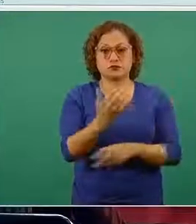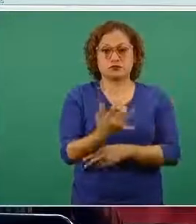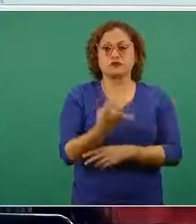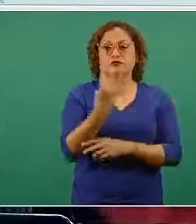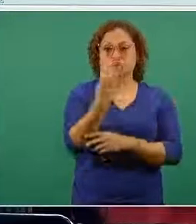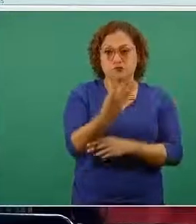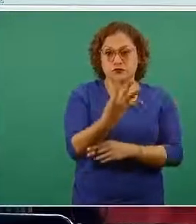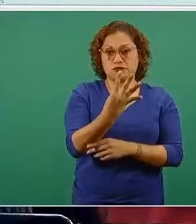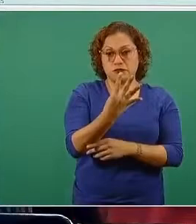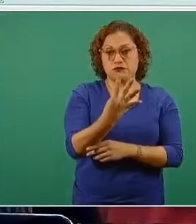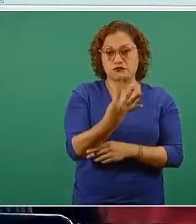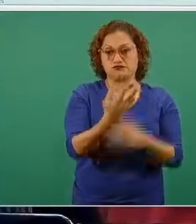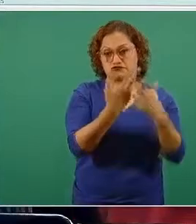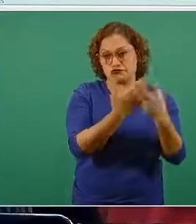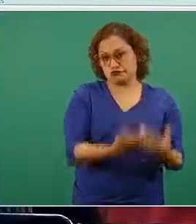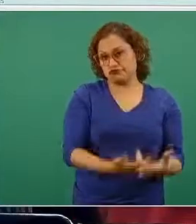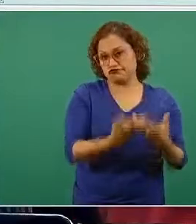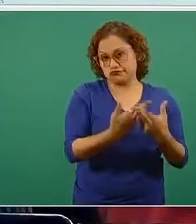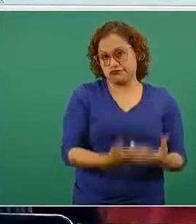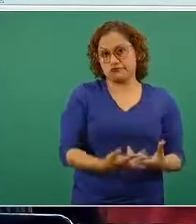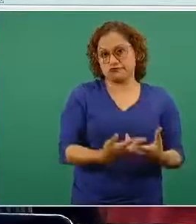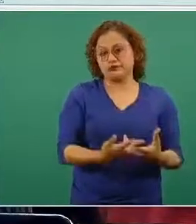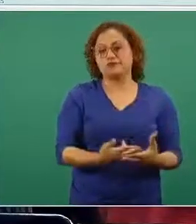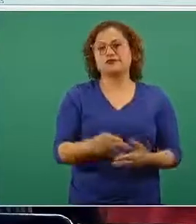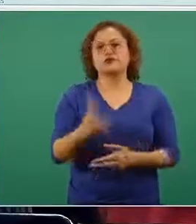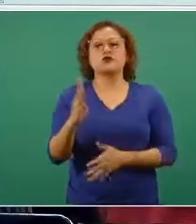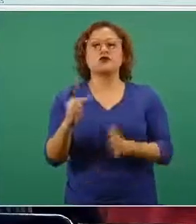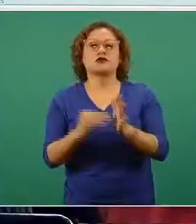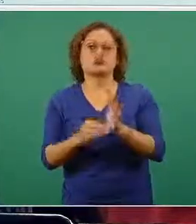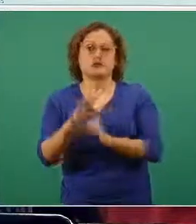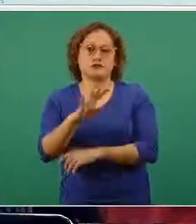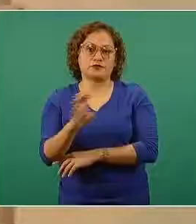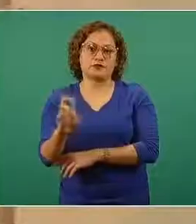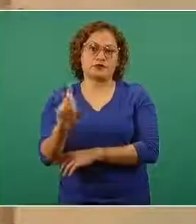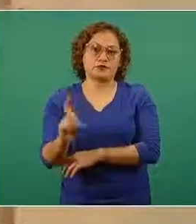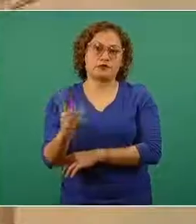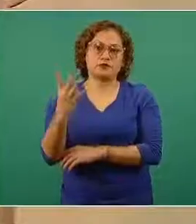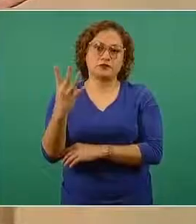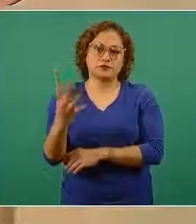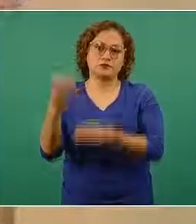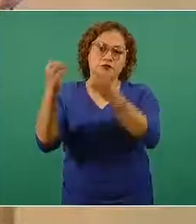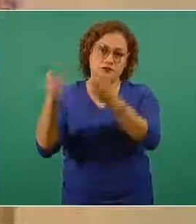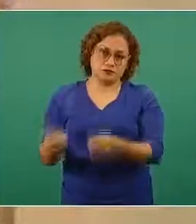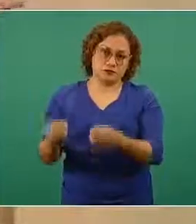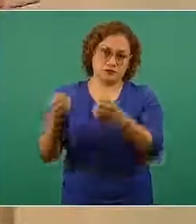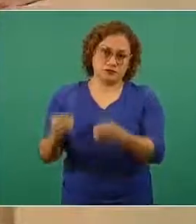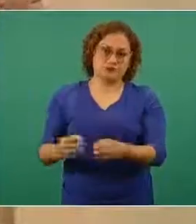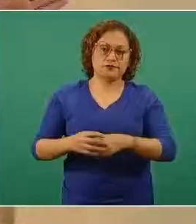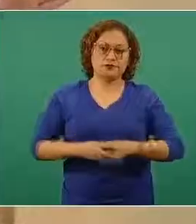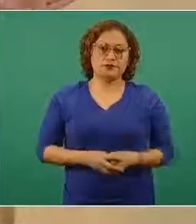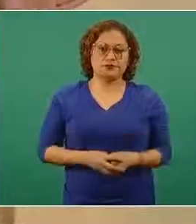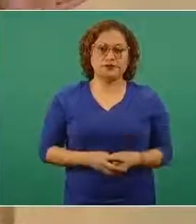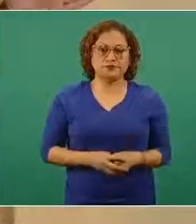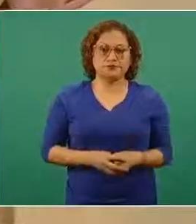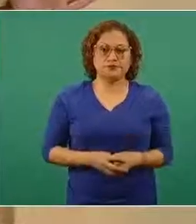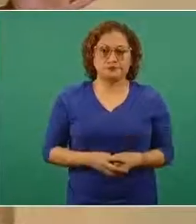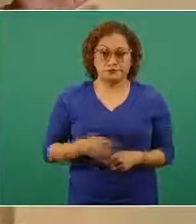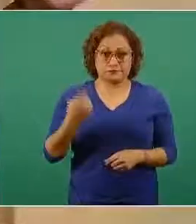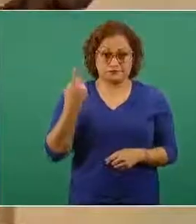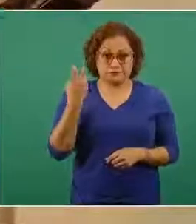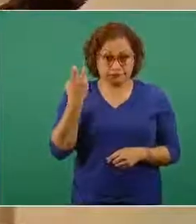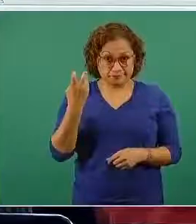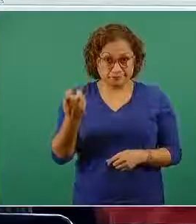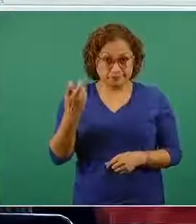25.854 camas disponibles y tenemos 4.534 camas ocupadas. Esto es muy